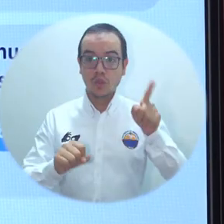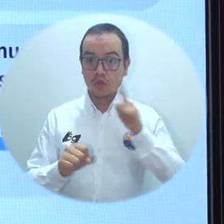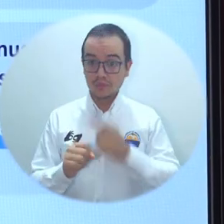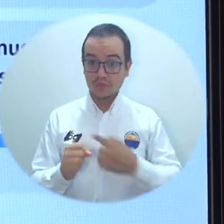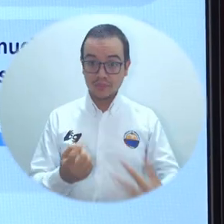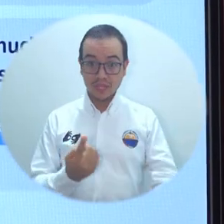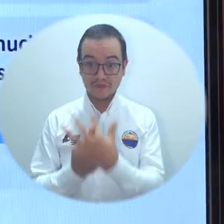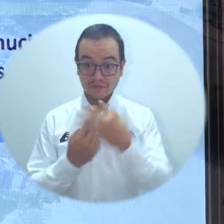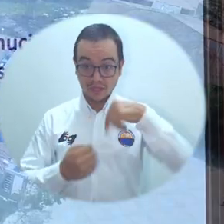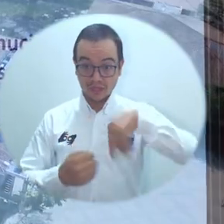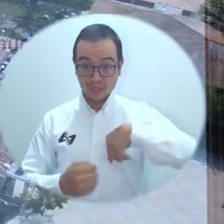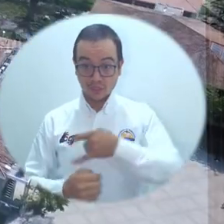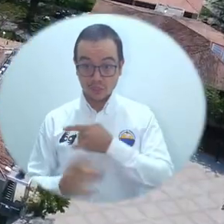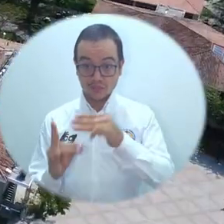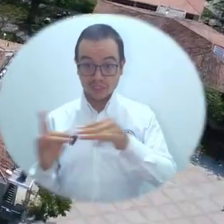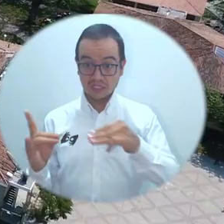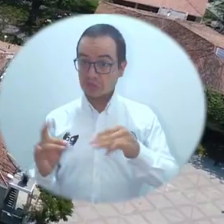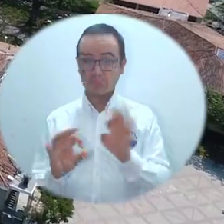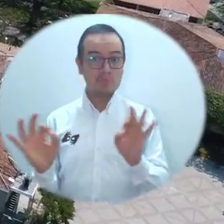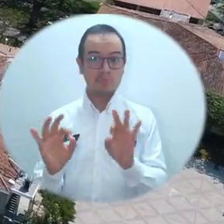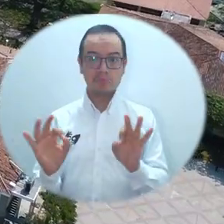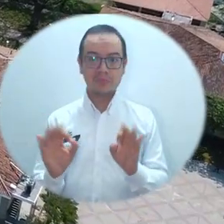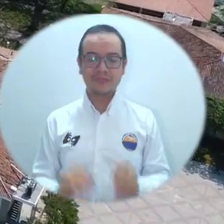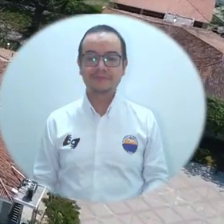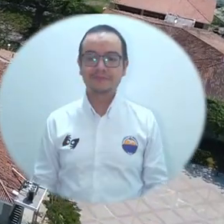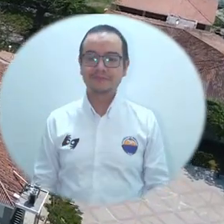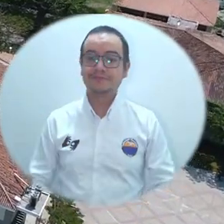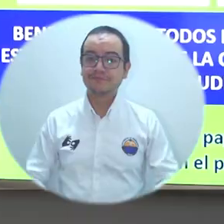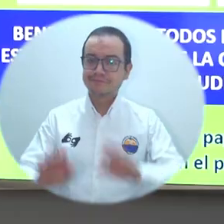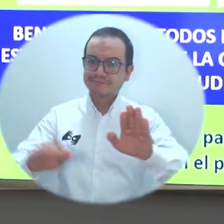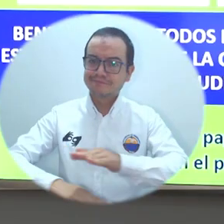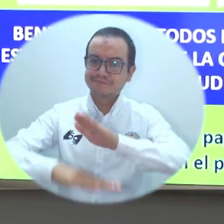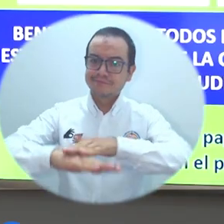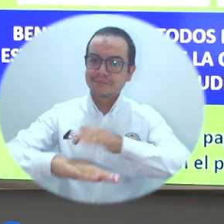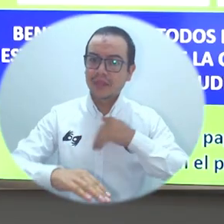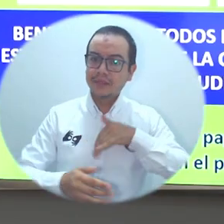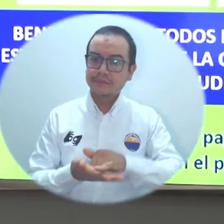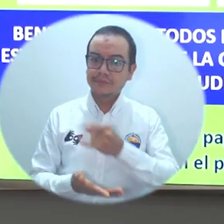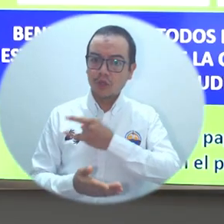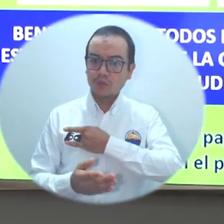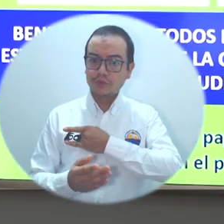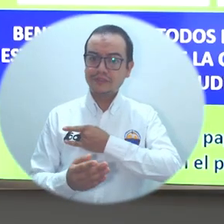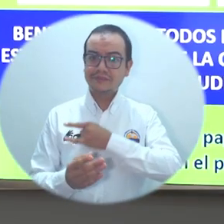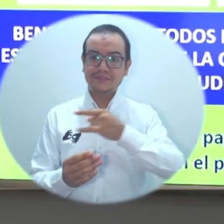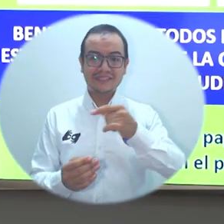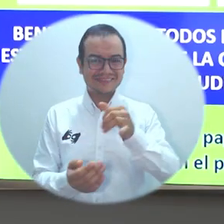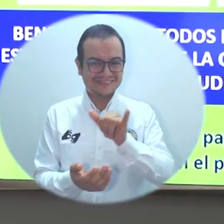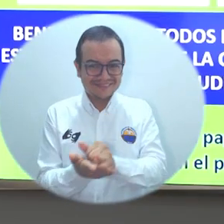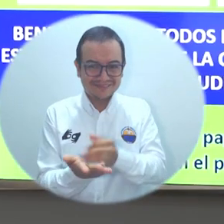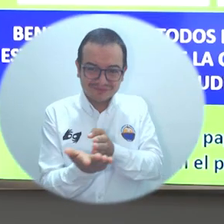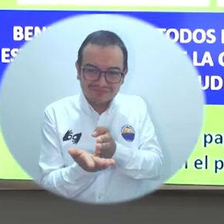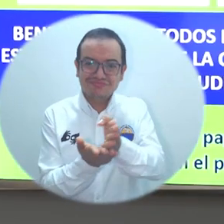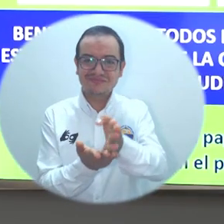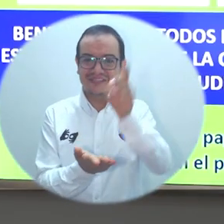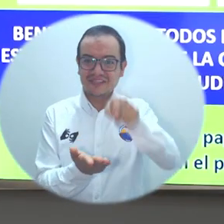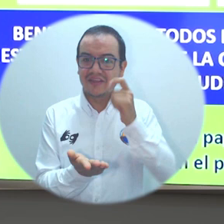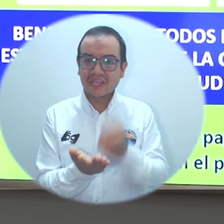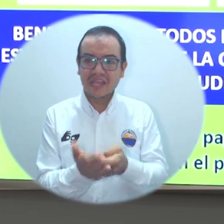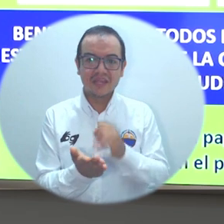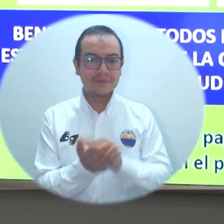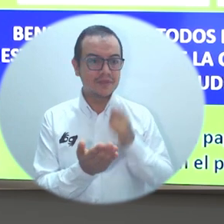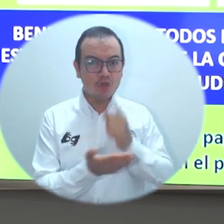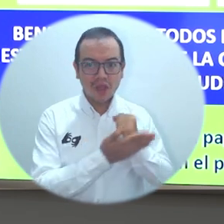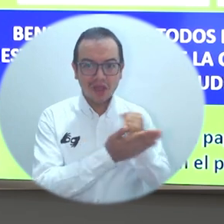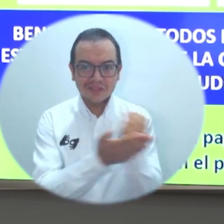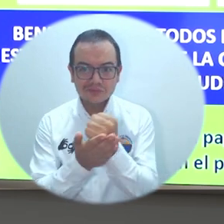la estabilidad financiera de Unimagdalena. La universidad tiene que seguir trazando y caminando ese sendero de ser una institución que construya,